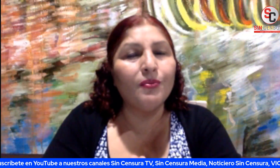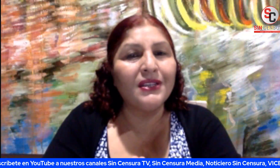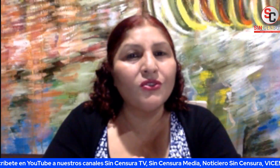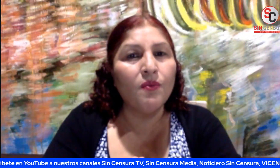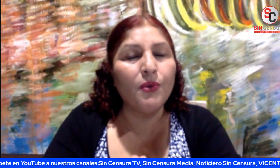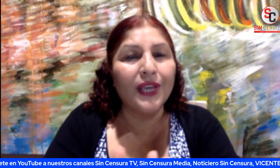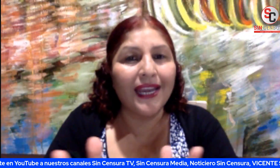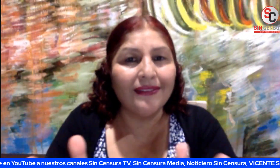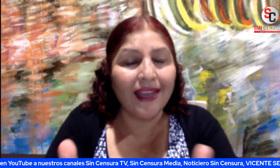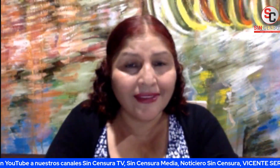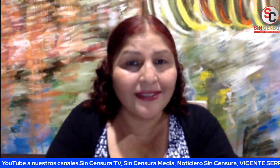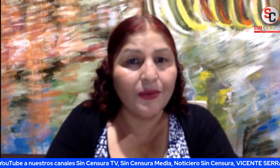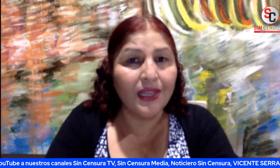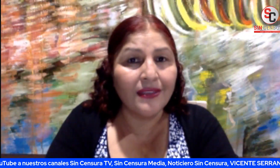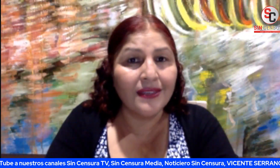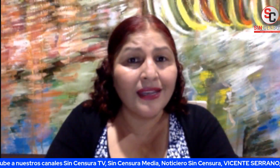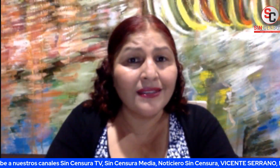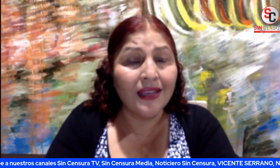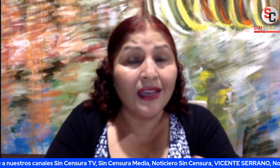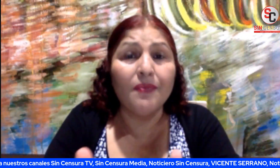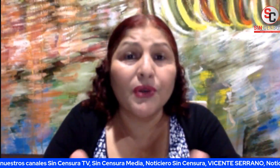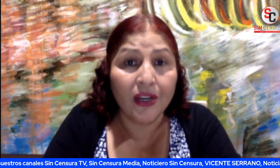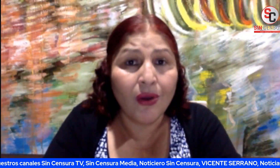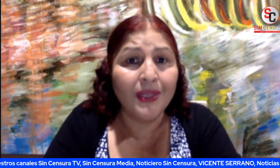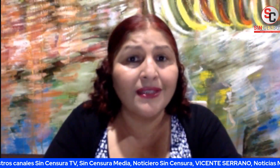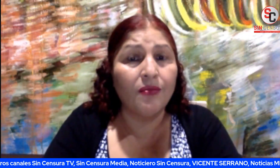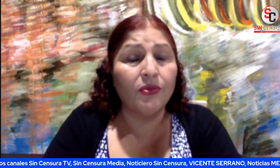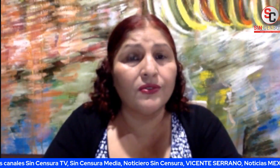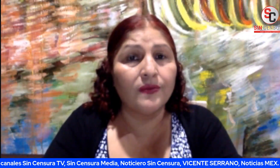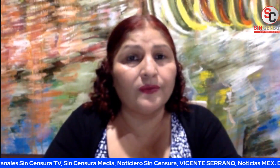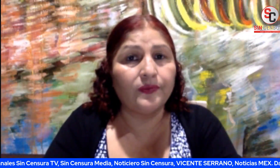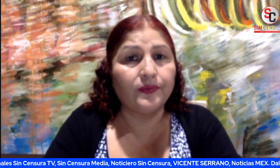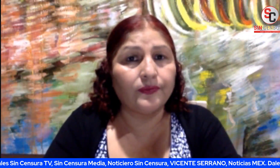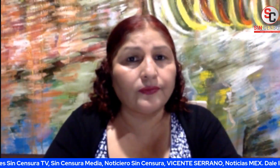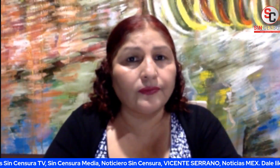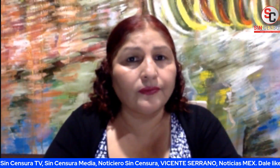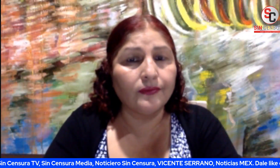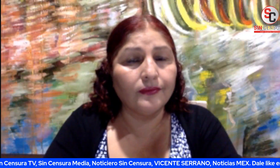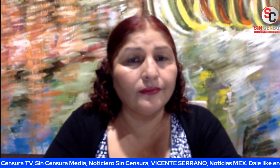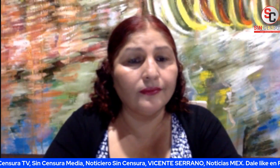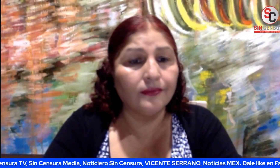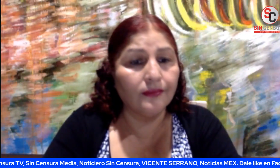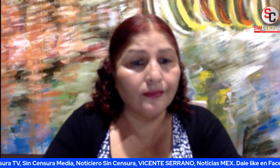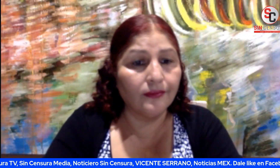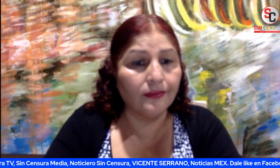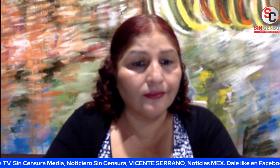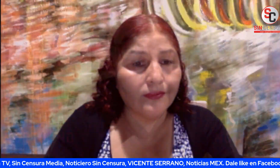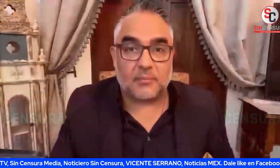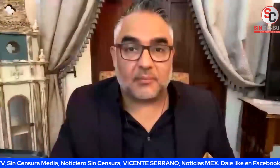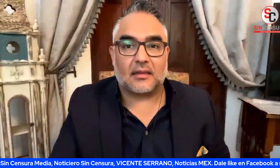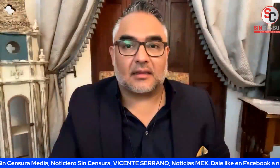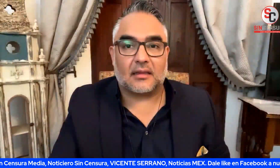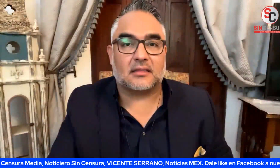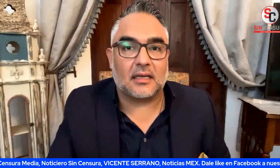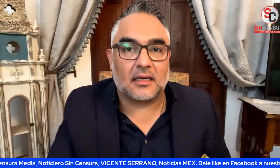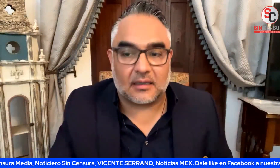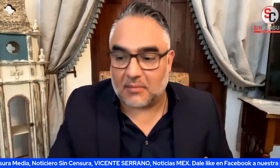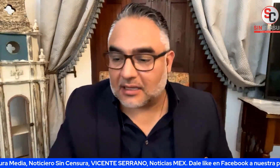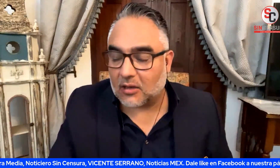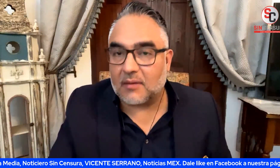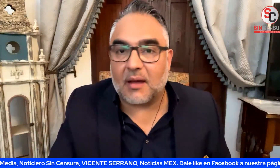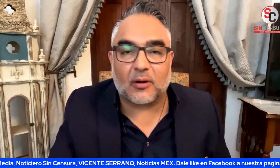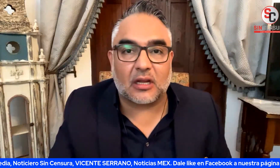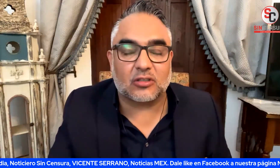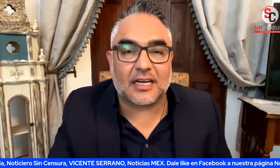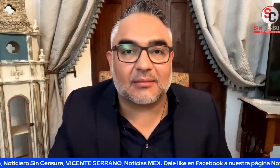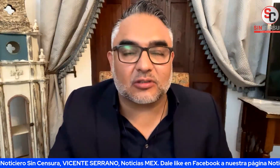tanta información? ¿Por qué hay tantas evidencias? ¿Y por qué no avanzamos? Pues son preguntas importantes.